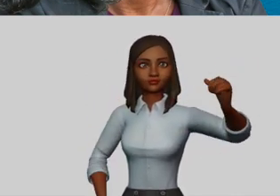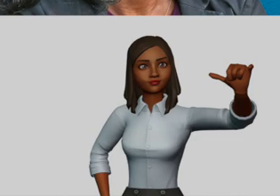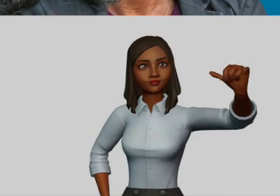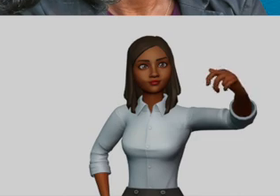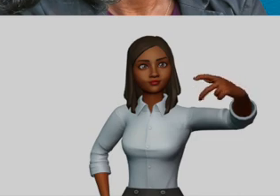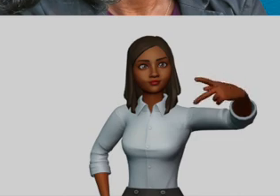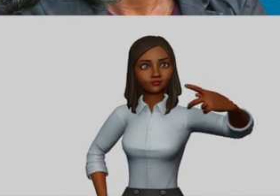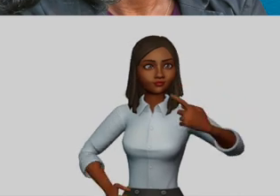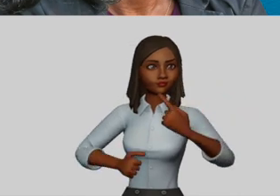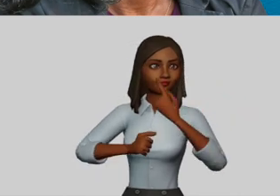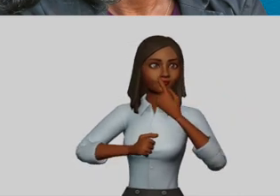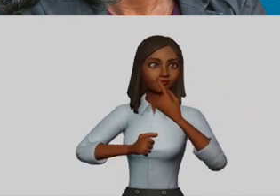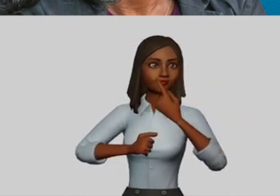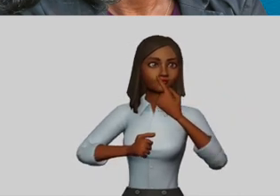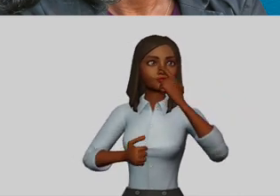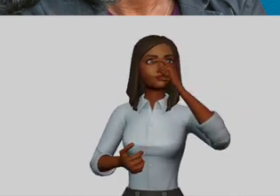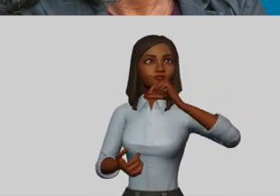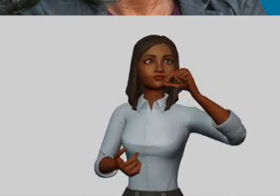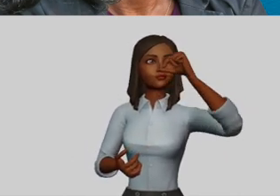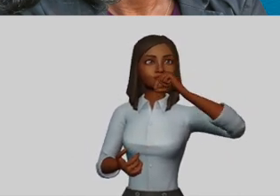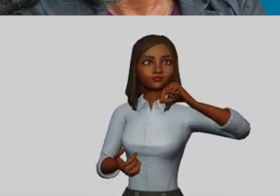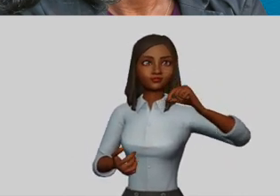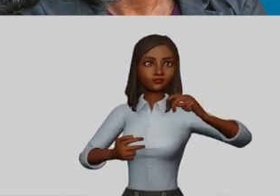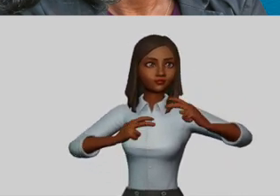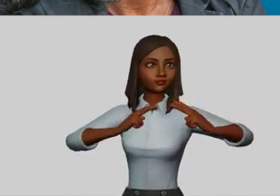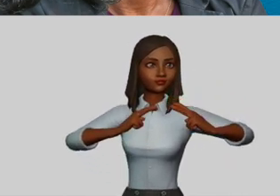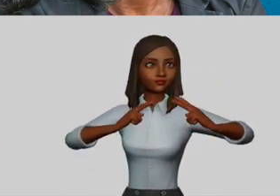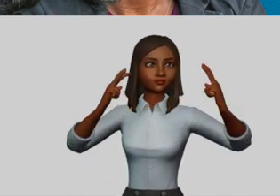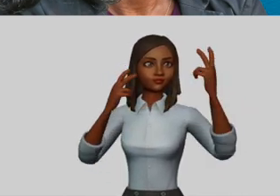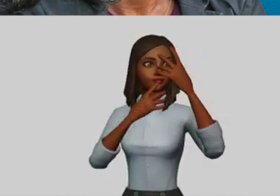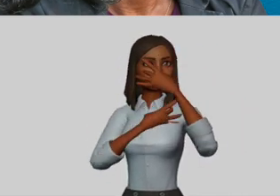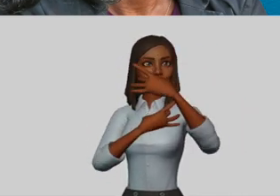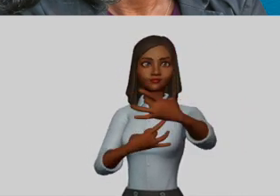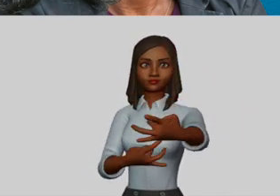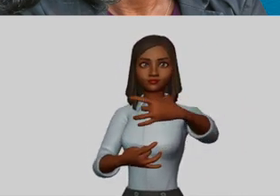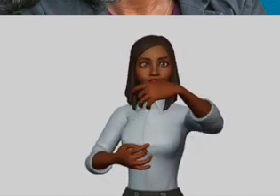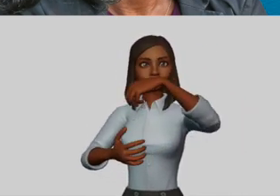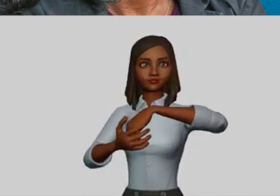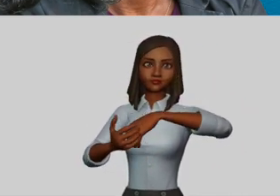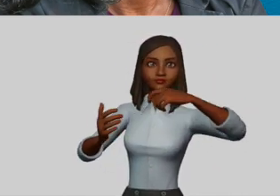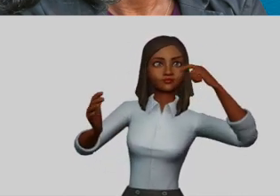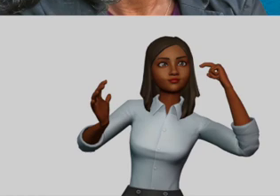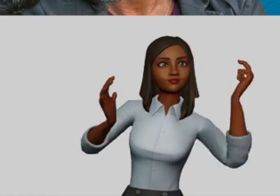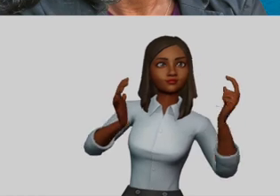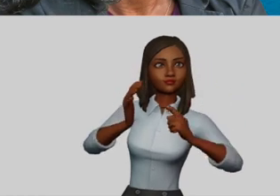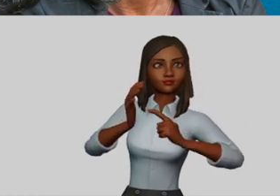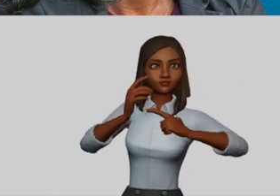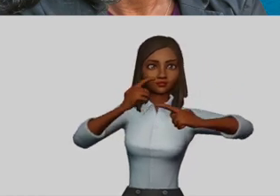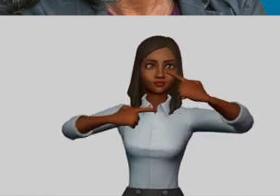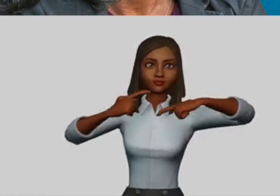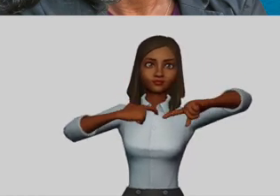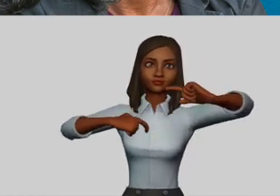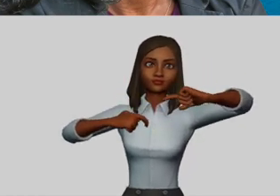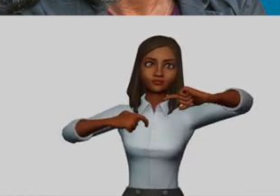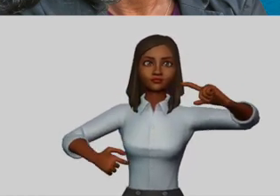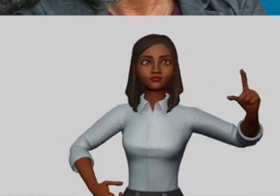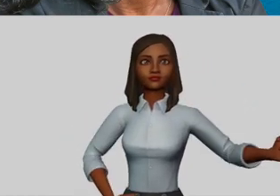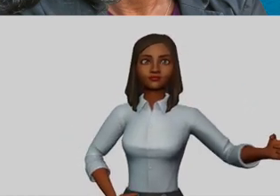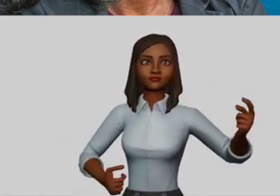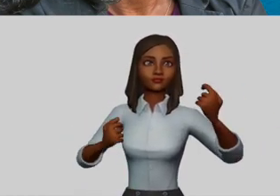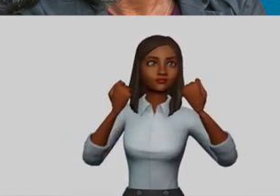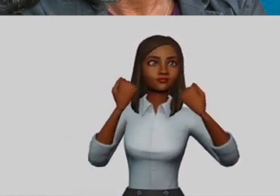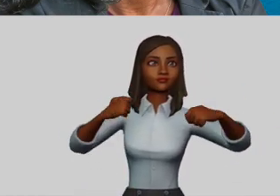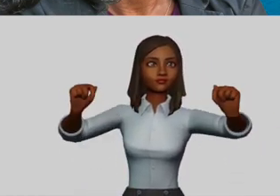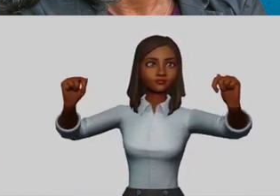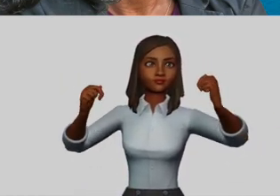es bien diferente que Google. Ellos le dan un apoyo entonces, comercial, como de anuncio y de visibilidad. Exactamente.